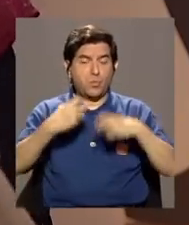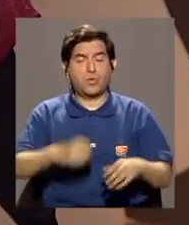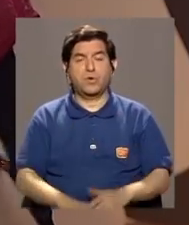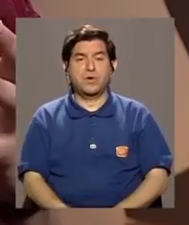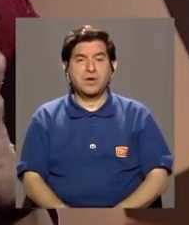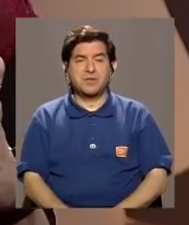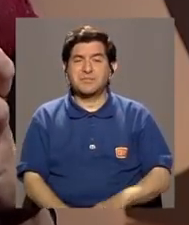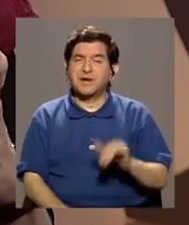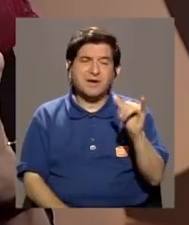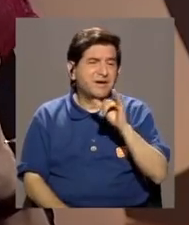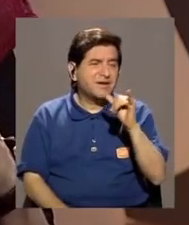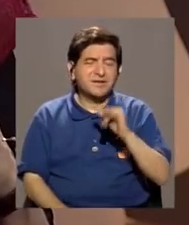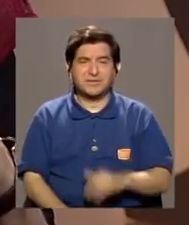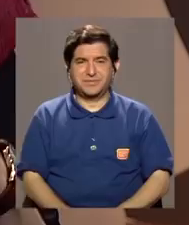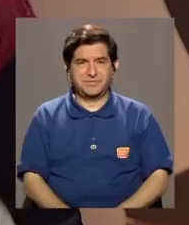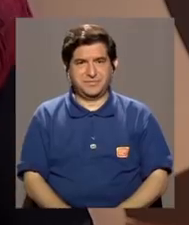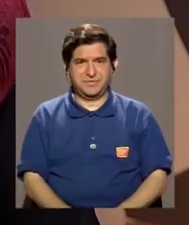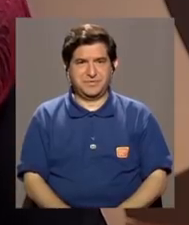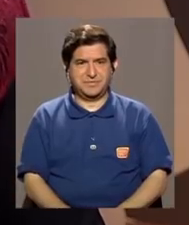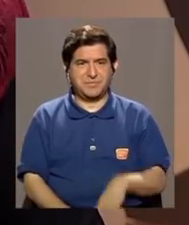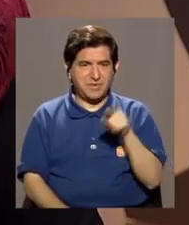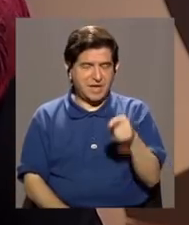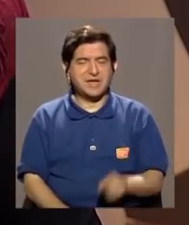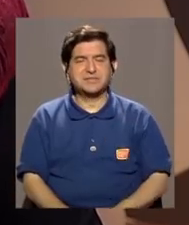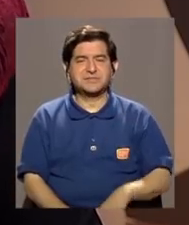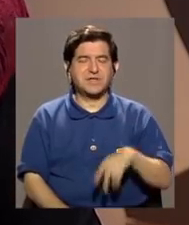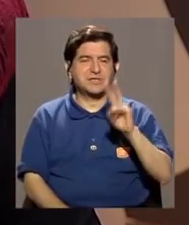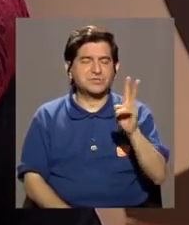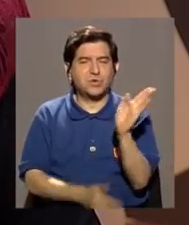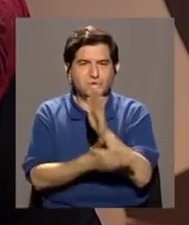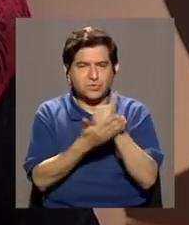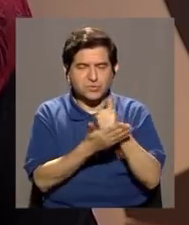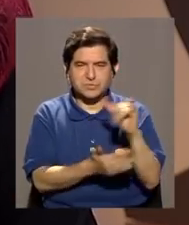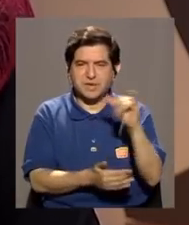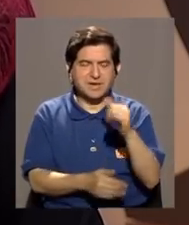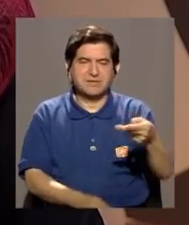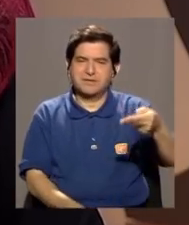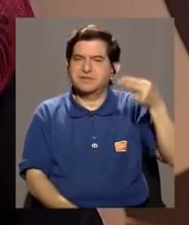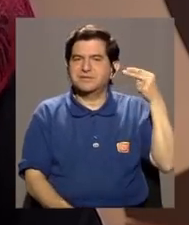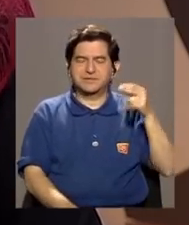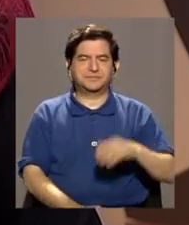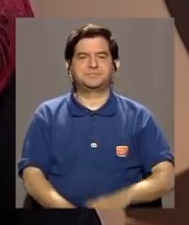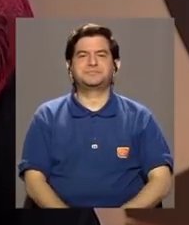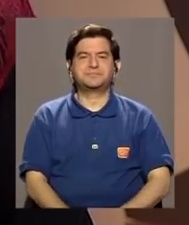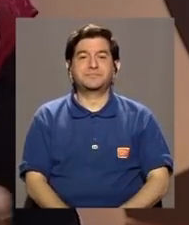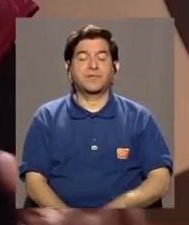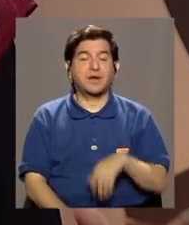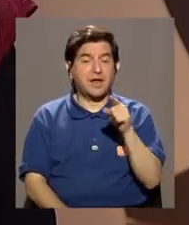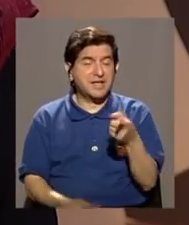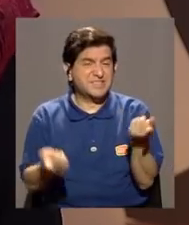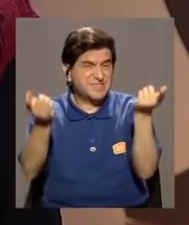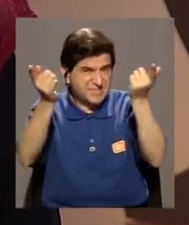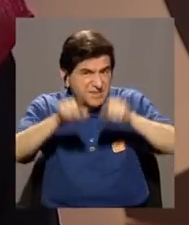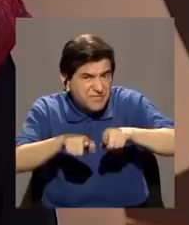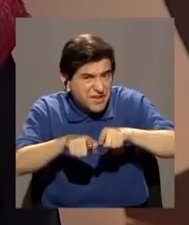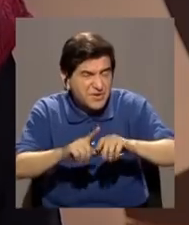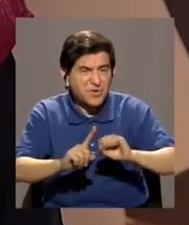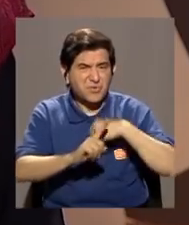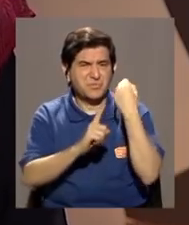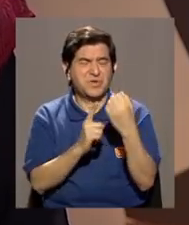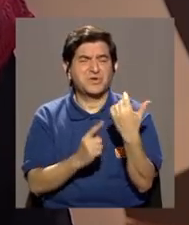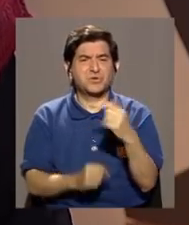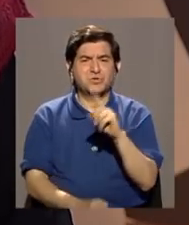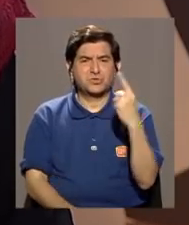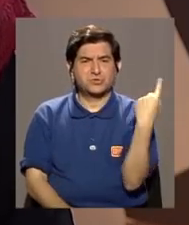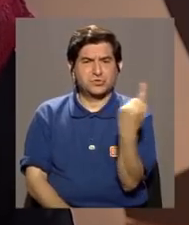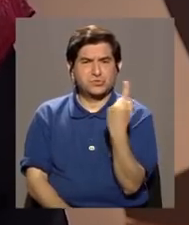que son dos caras de la misma moneda con encomienda son dos caras de la misma moneda y de nuevo esto no es un fenómeno que esté ocurriendo